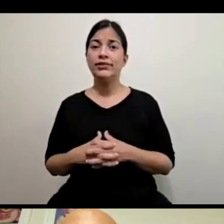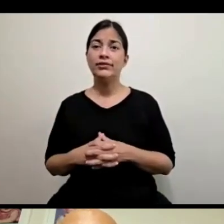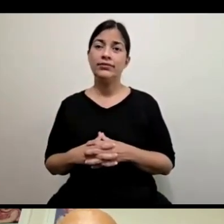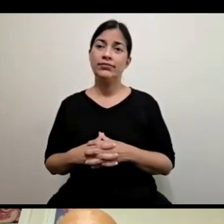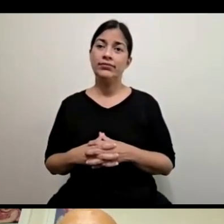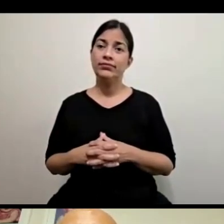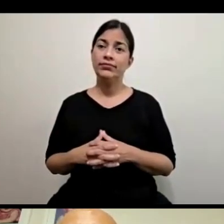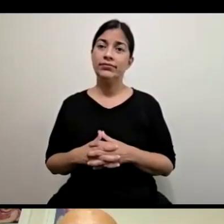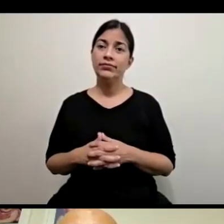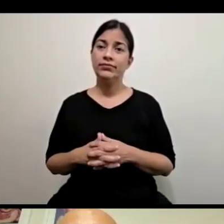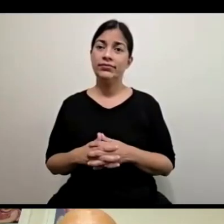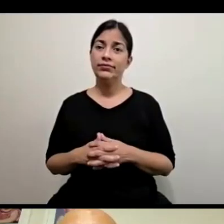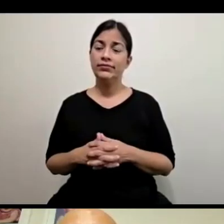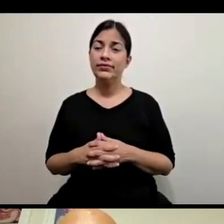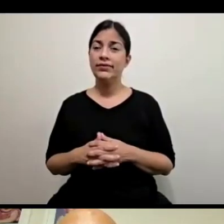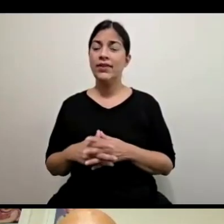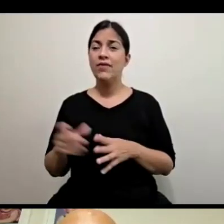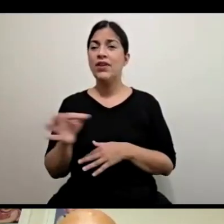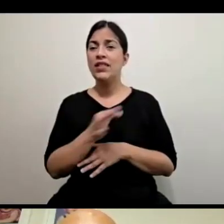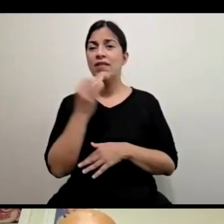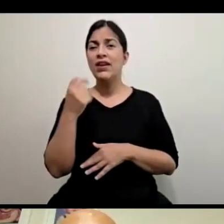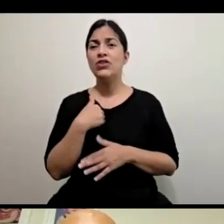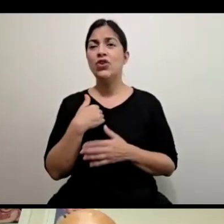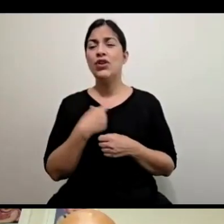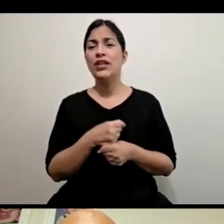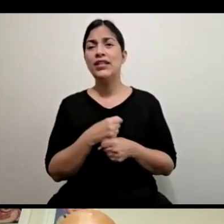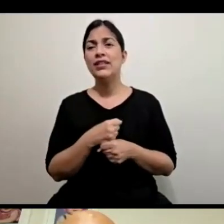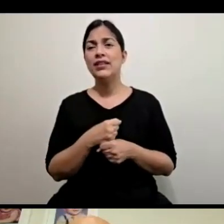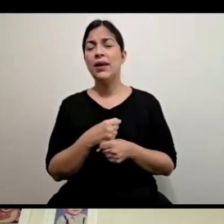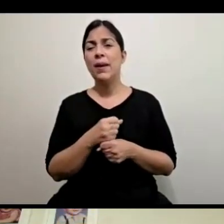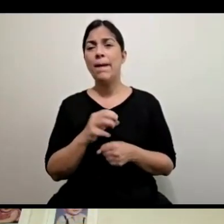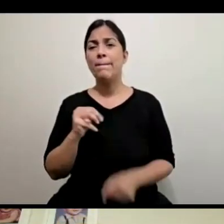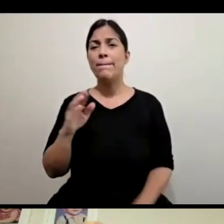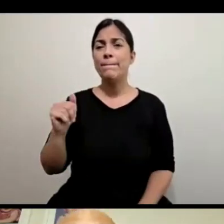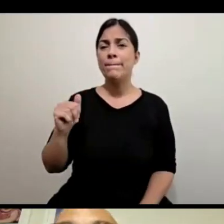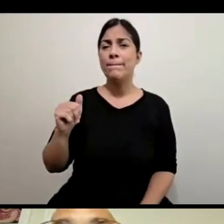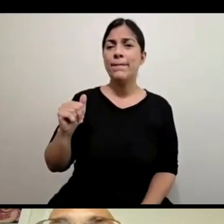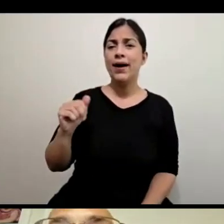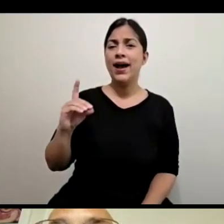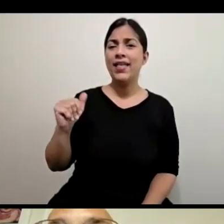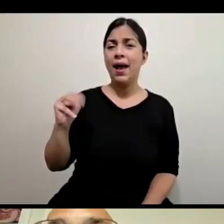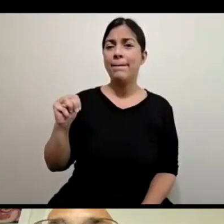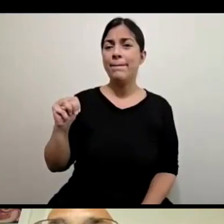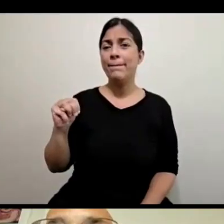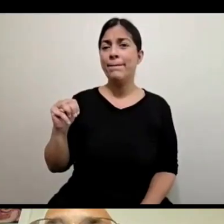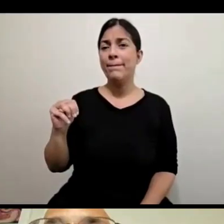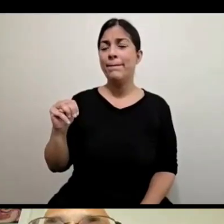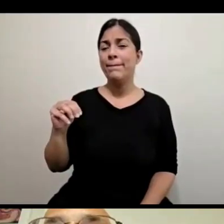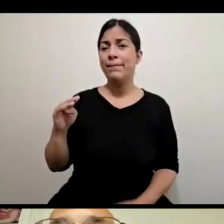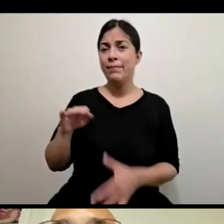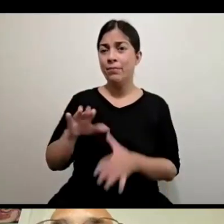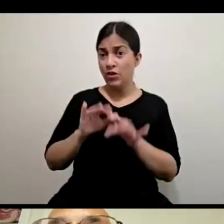en festivales, yo hice un Madame Butterfly. Y sí, yo vi esa